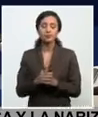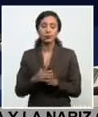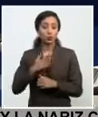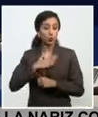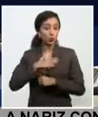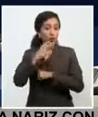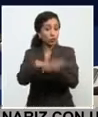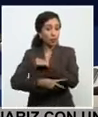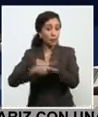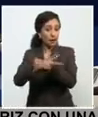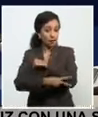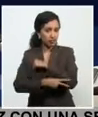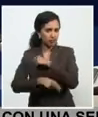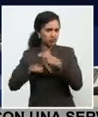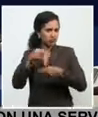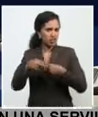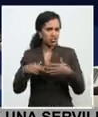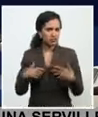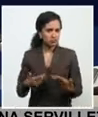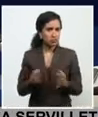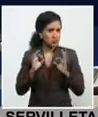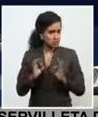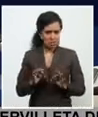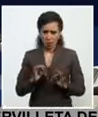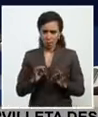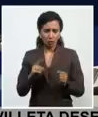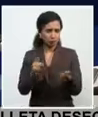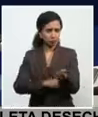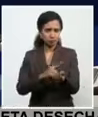va a hacerlo, como siempre lo ha hecho.